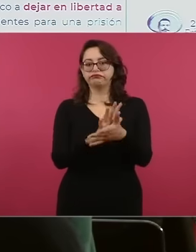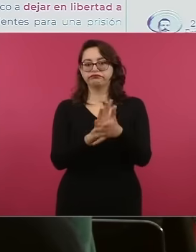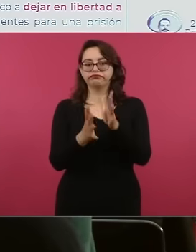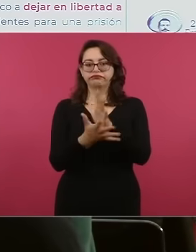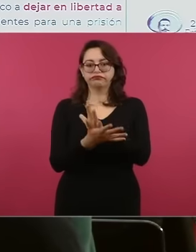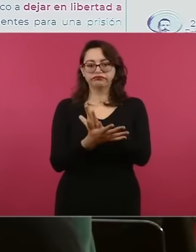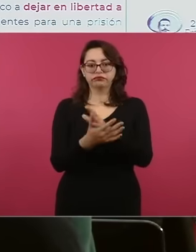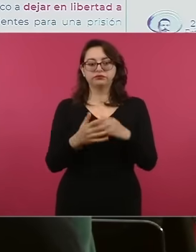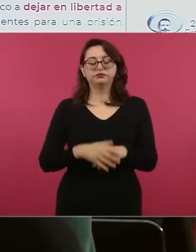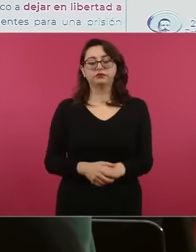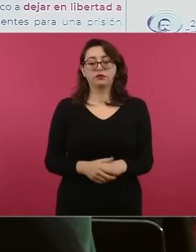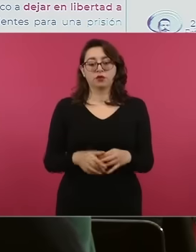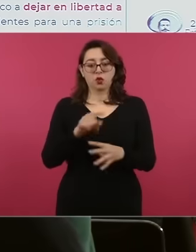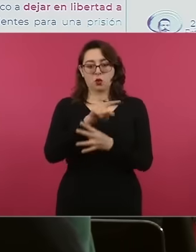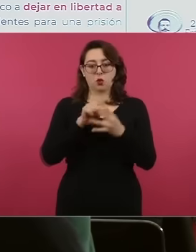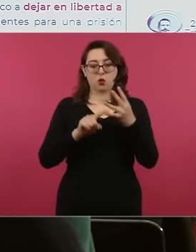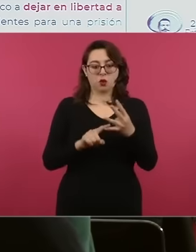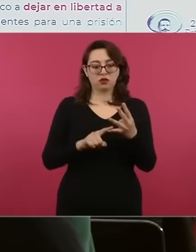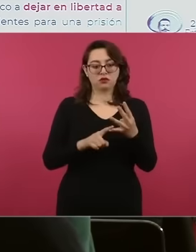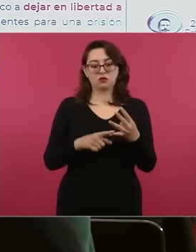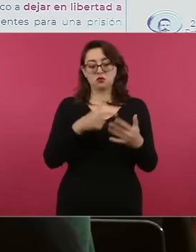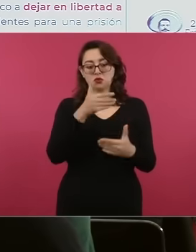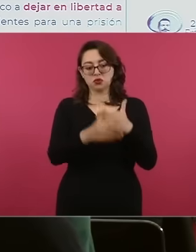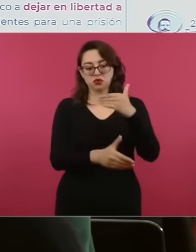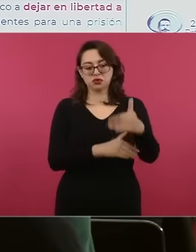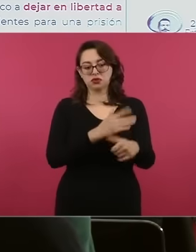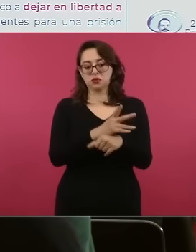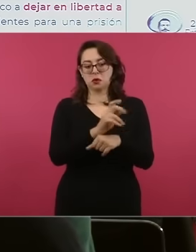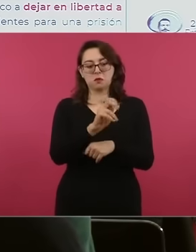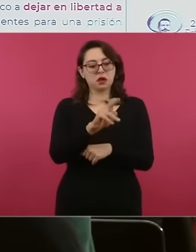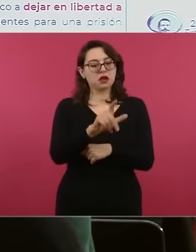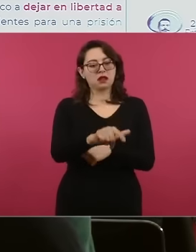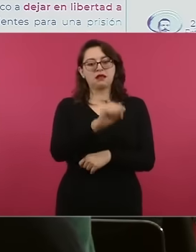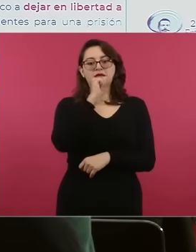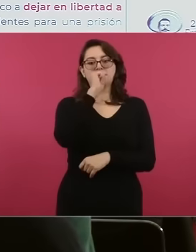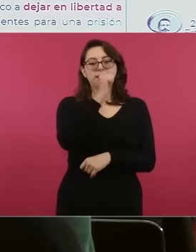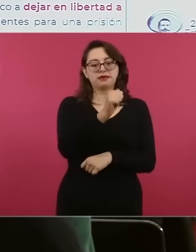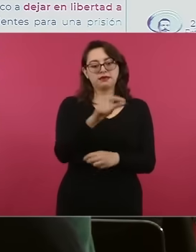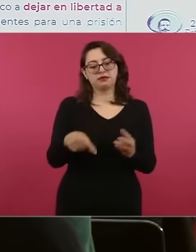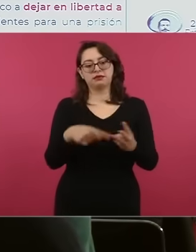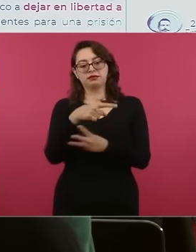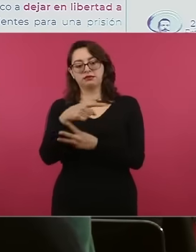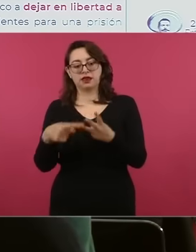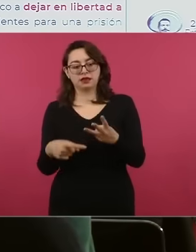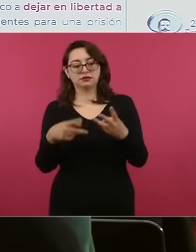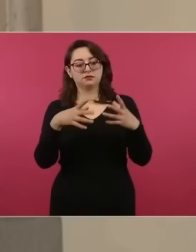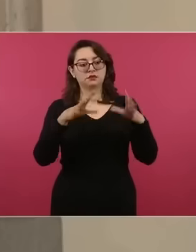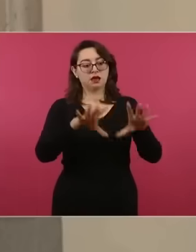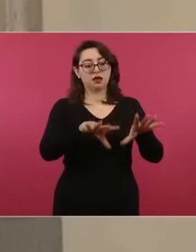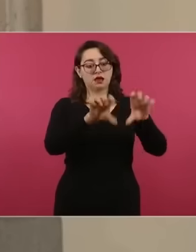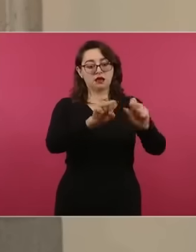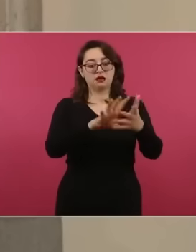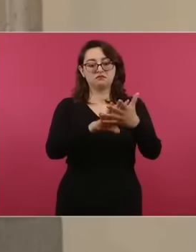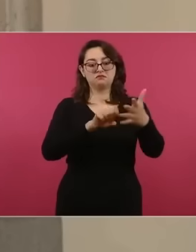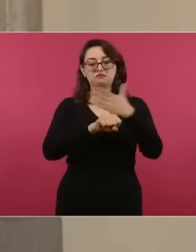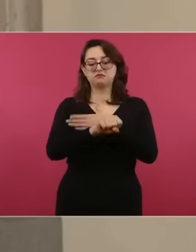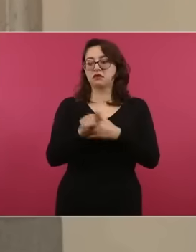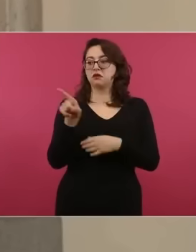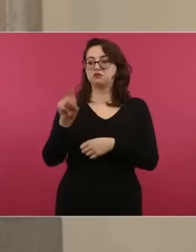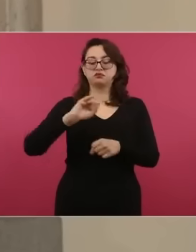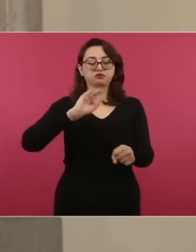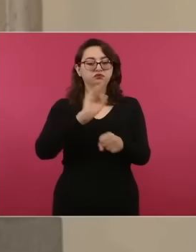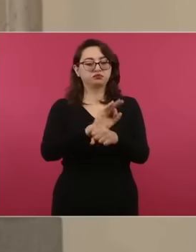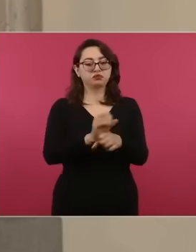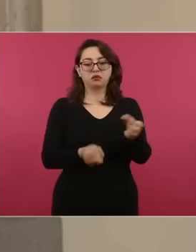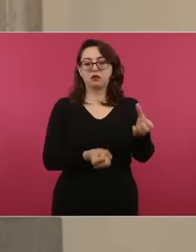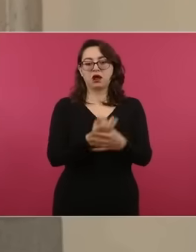no vincular a proceso penal y en tres calificó de ilegal la detención esta resoluciones son obligado al ministerio público